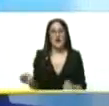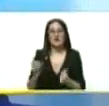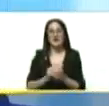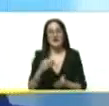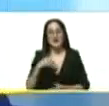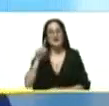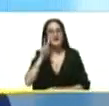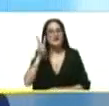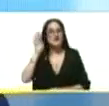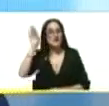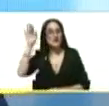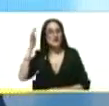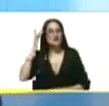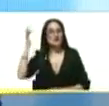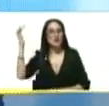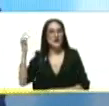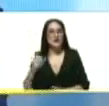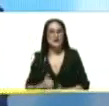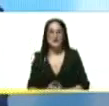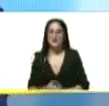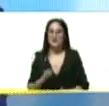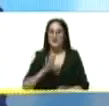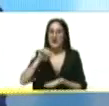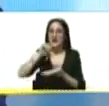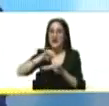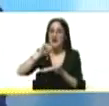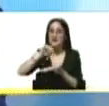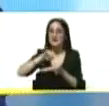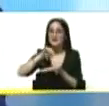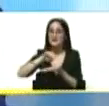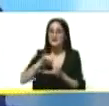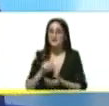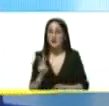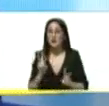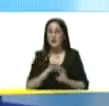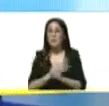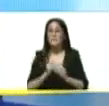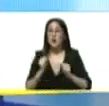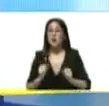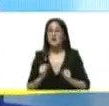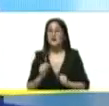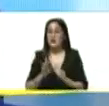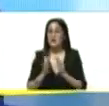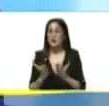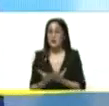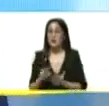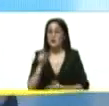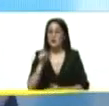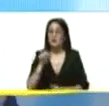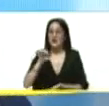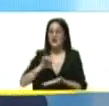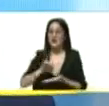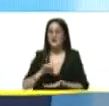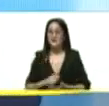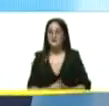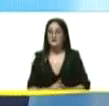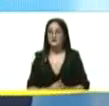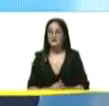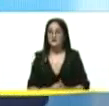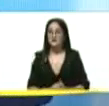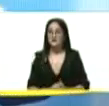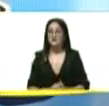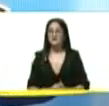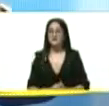científicos, tecnológicos de Irán. Una de las nuevas potencias emergentes del mundo. Sin lugar a dudas, el mundo